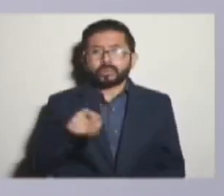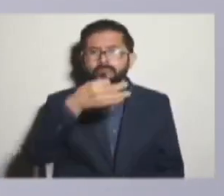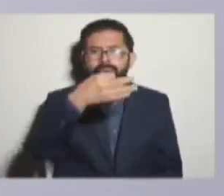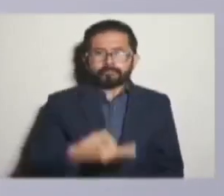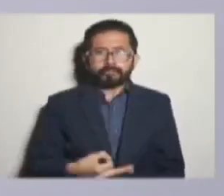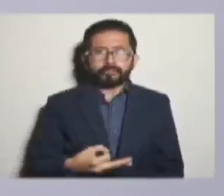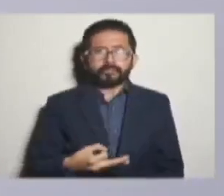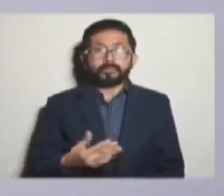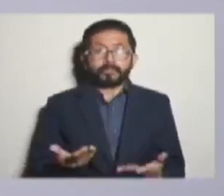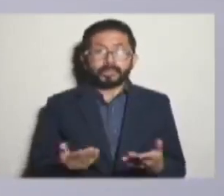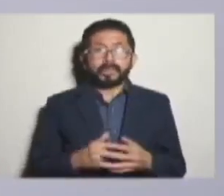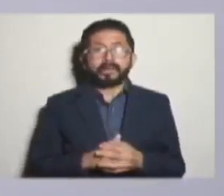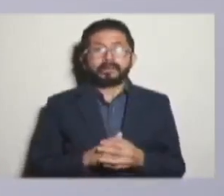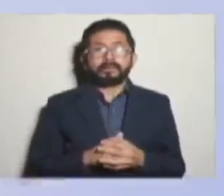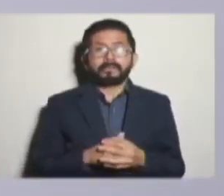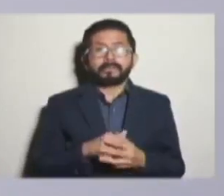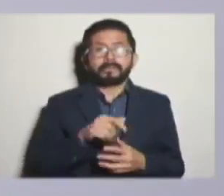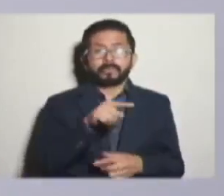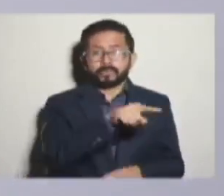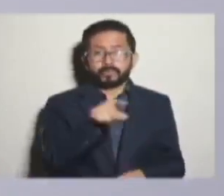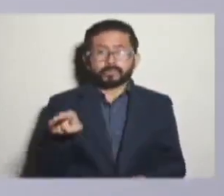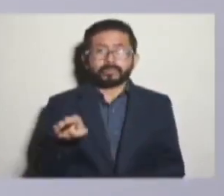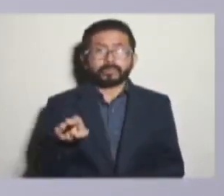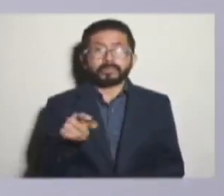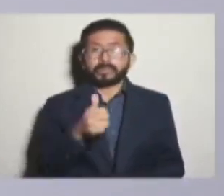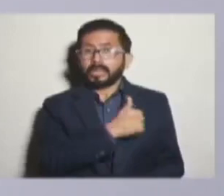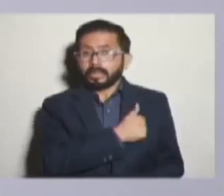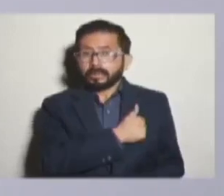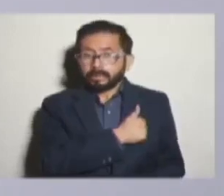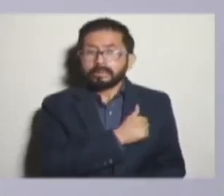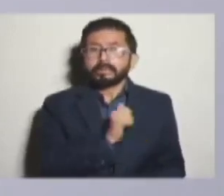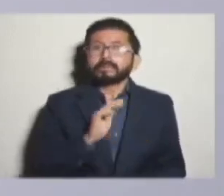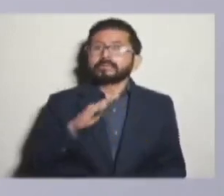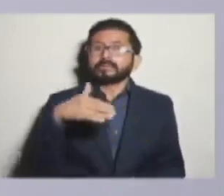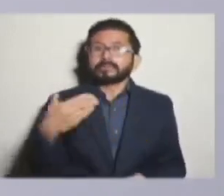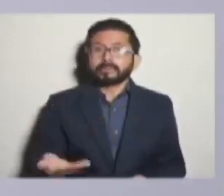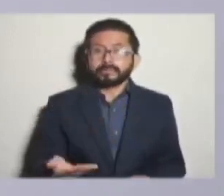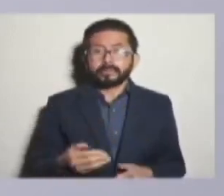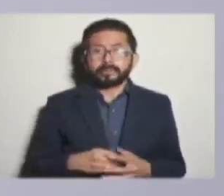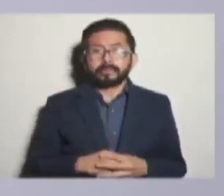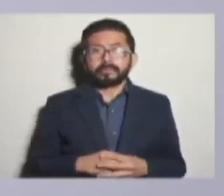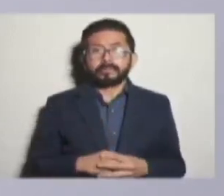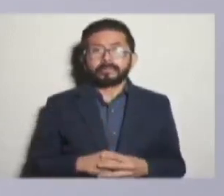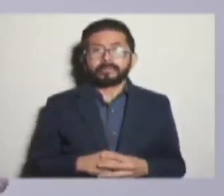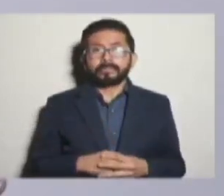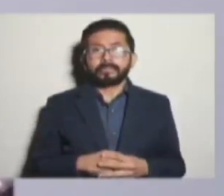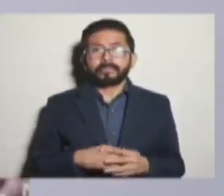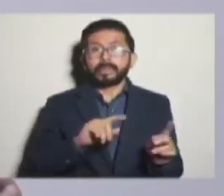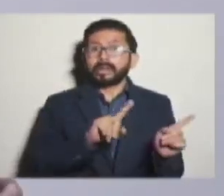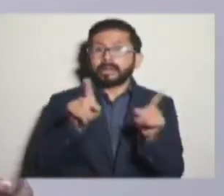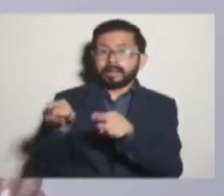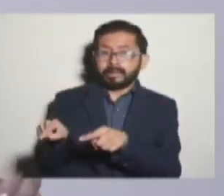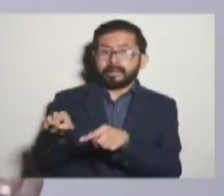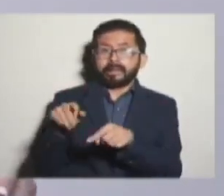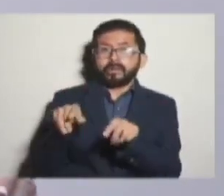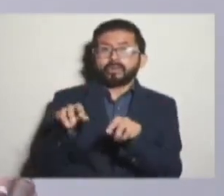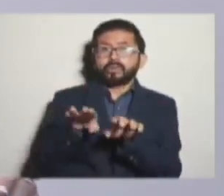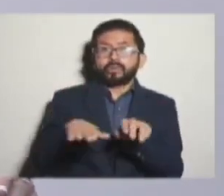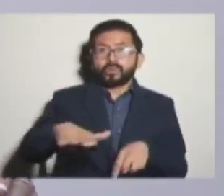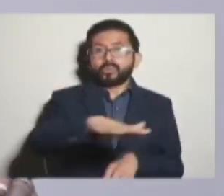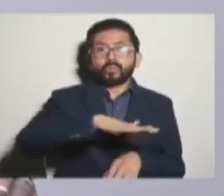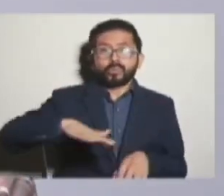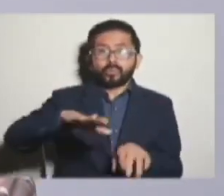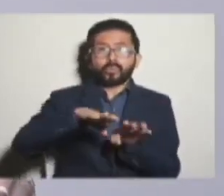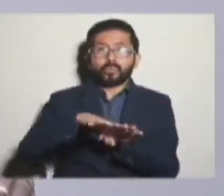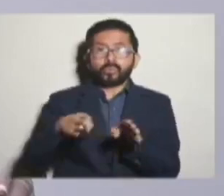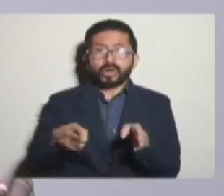ese para ese cargo y posteriormente al evento van a ir a los recintos donde están las mesas para